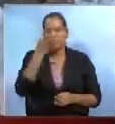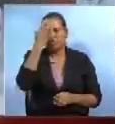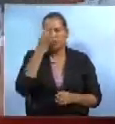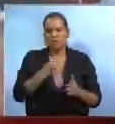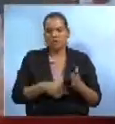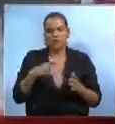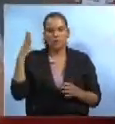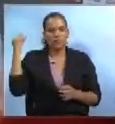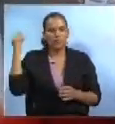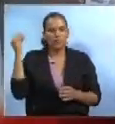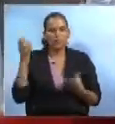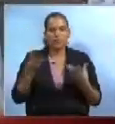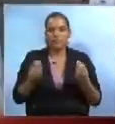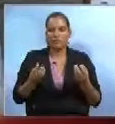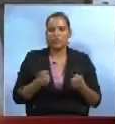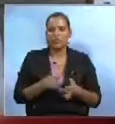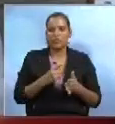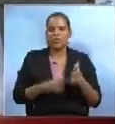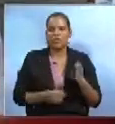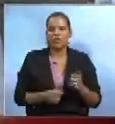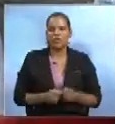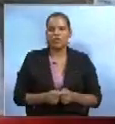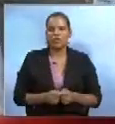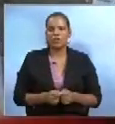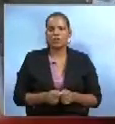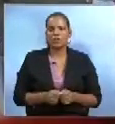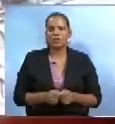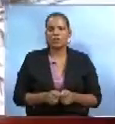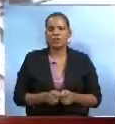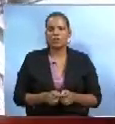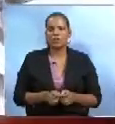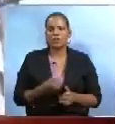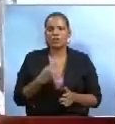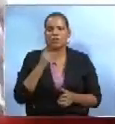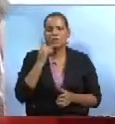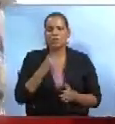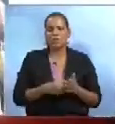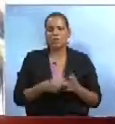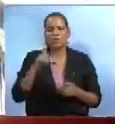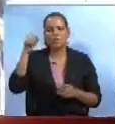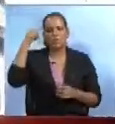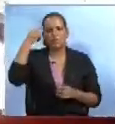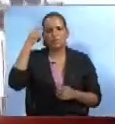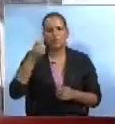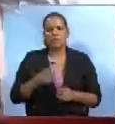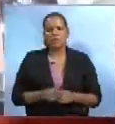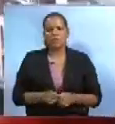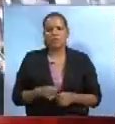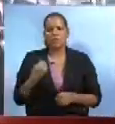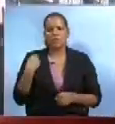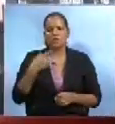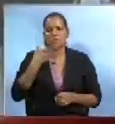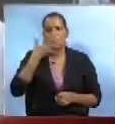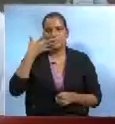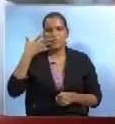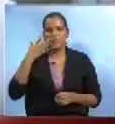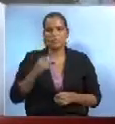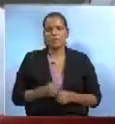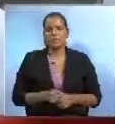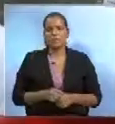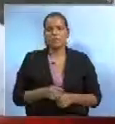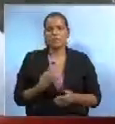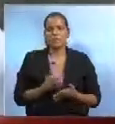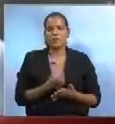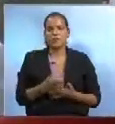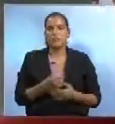estamos escuchando muchos ruidos y pocas nueces. Considera que el gobierno nacional debe mejorar la propuesta